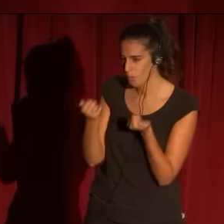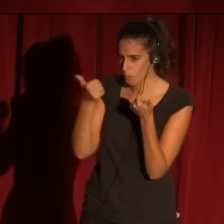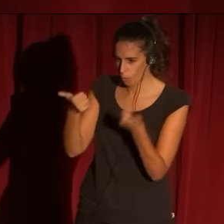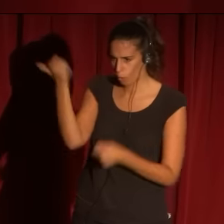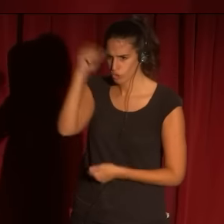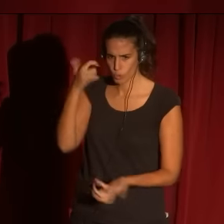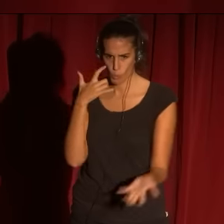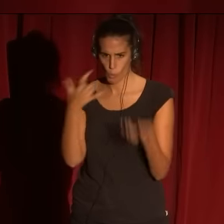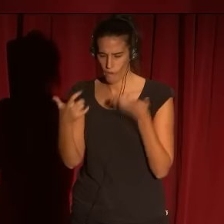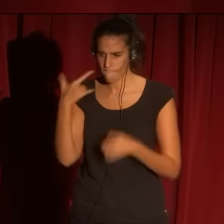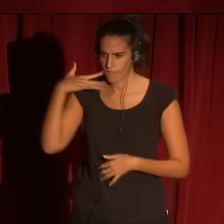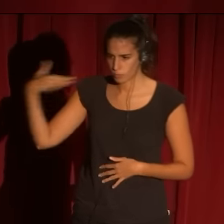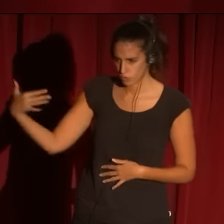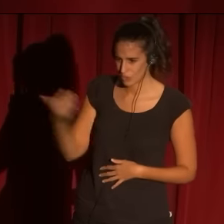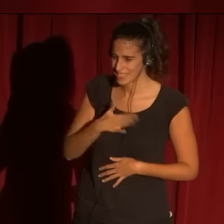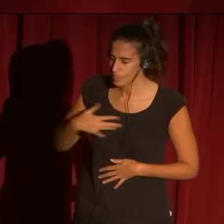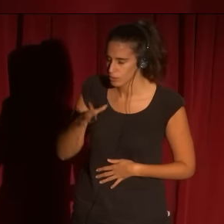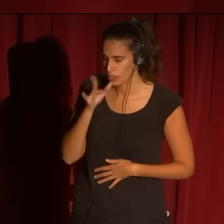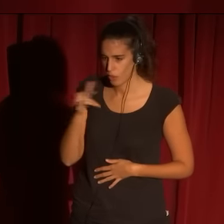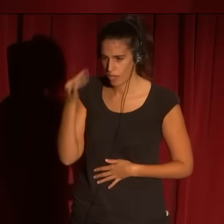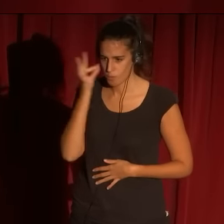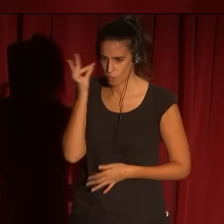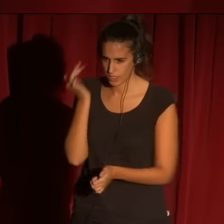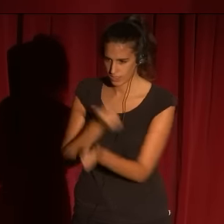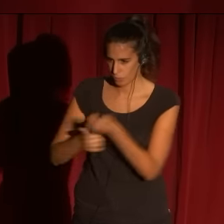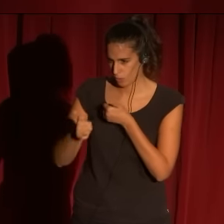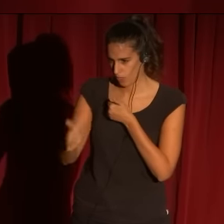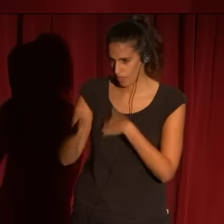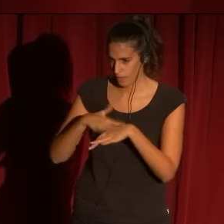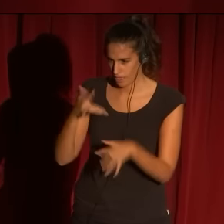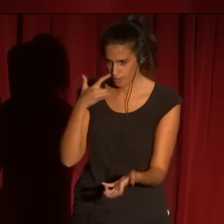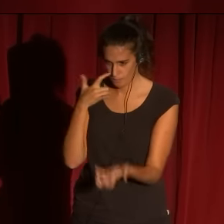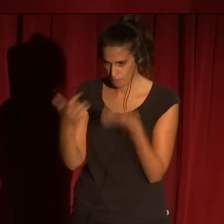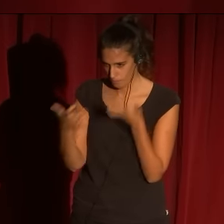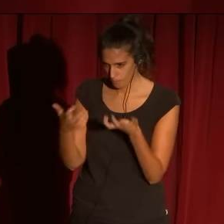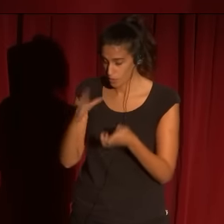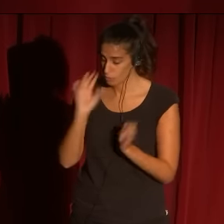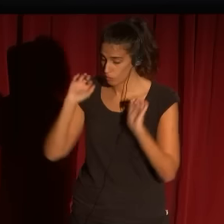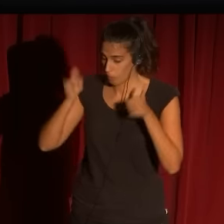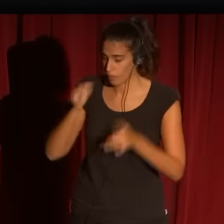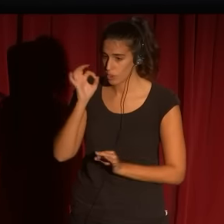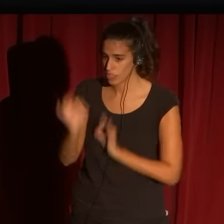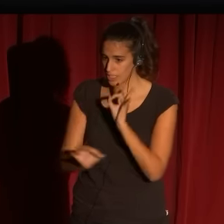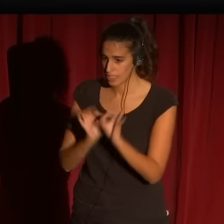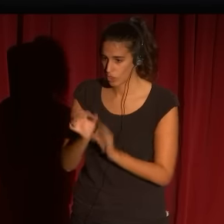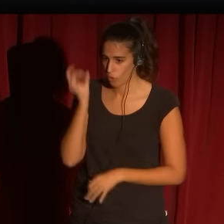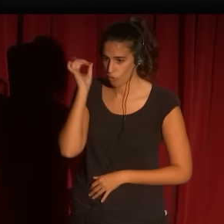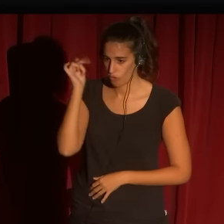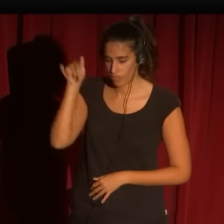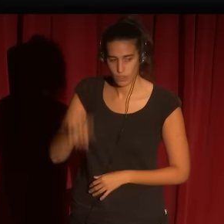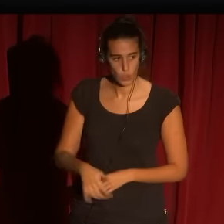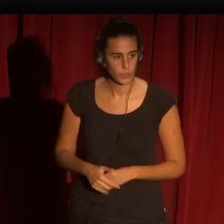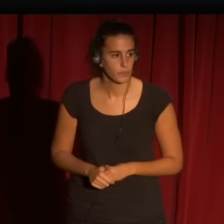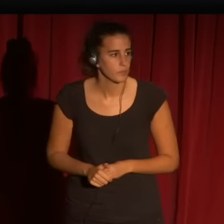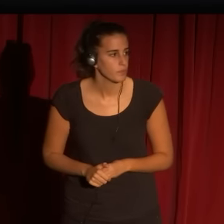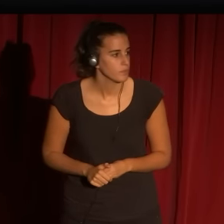colegas y es por lo tanto con el ánimo de darle visibilidad que hemos hecho esta exposición y que hacemos iniciamos el ciclo de conferencias hoy también